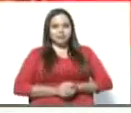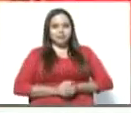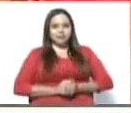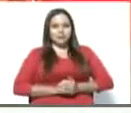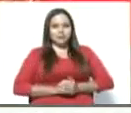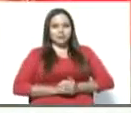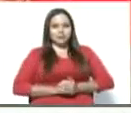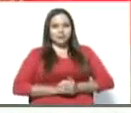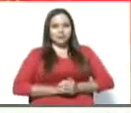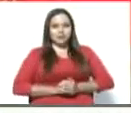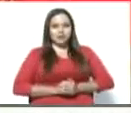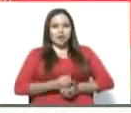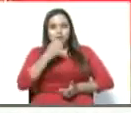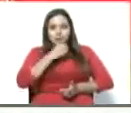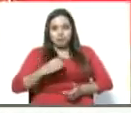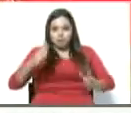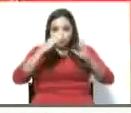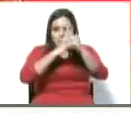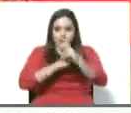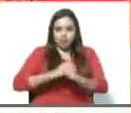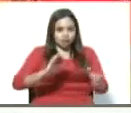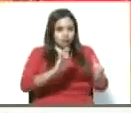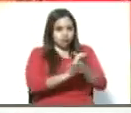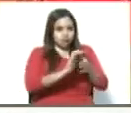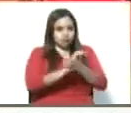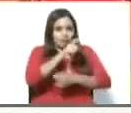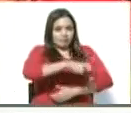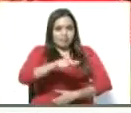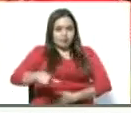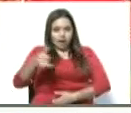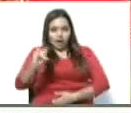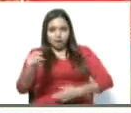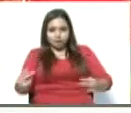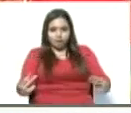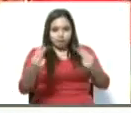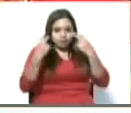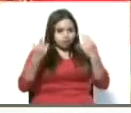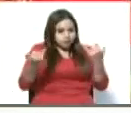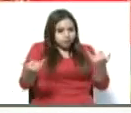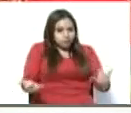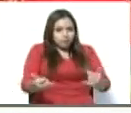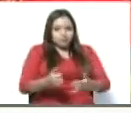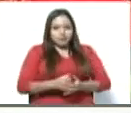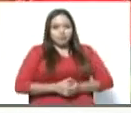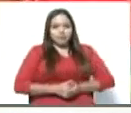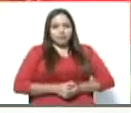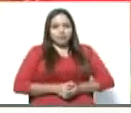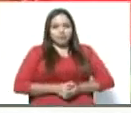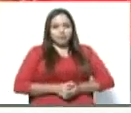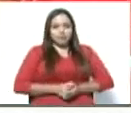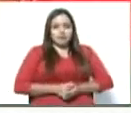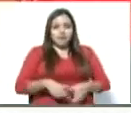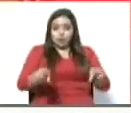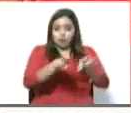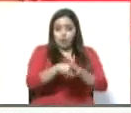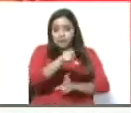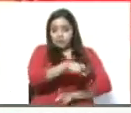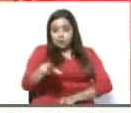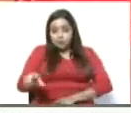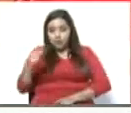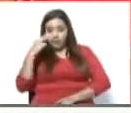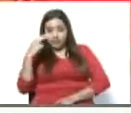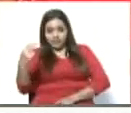Buenas noches, Boris, y demás personas que hacen este programa, así como a quienes ven y